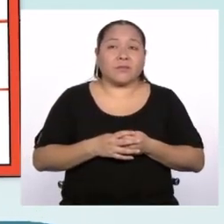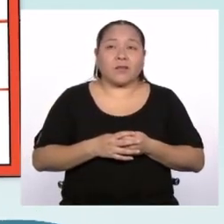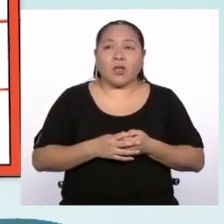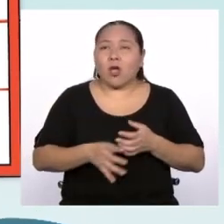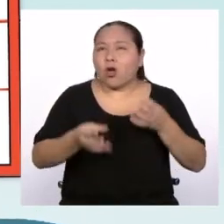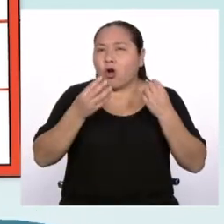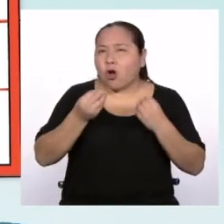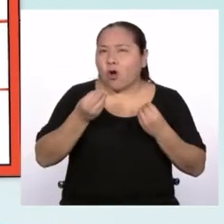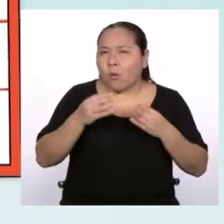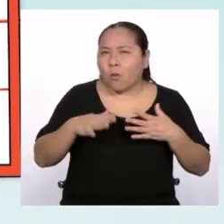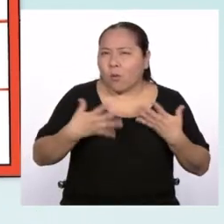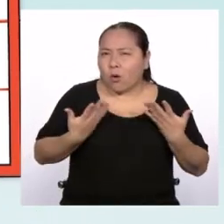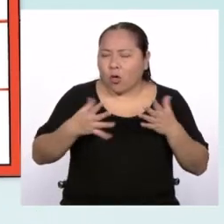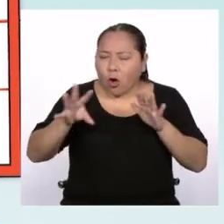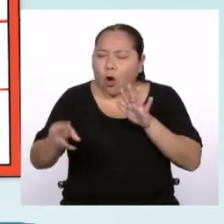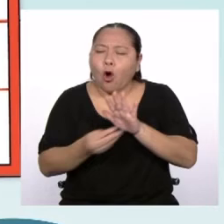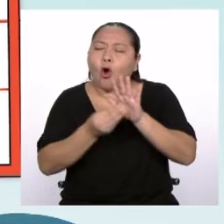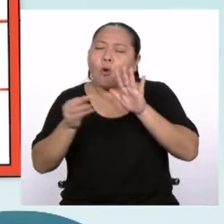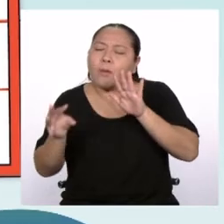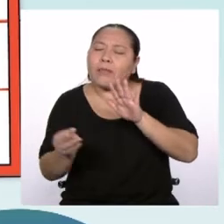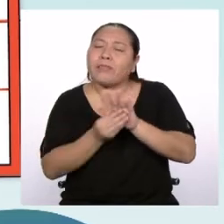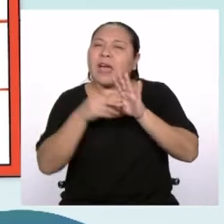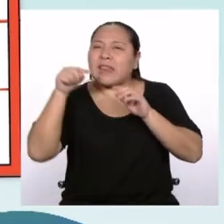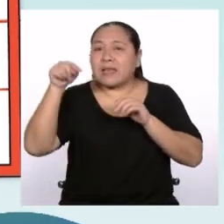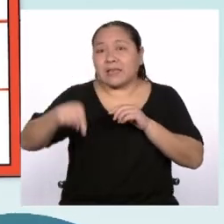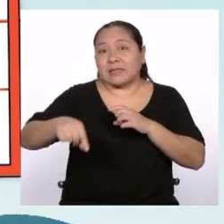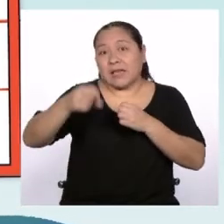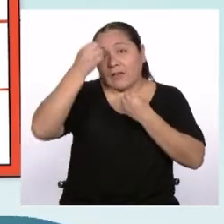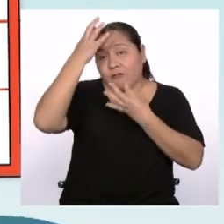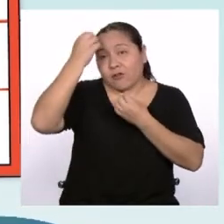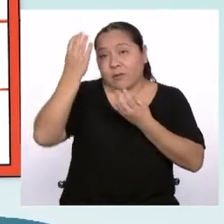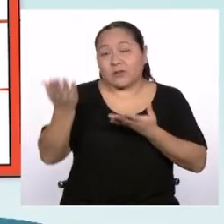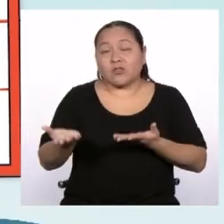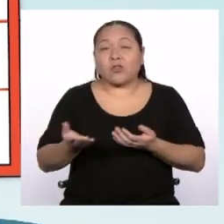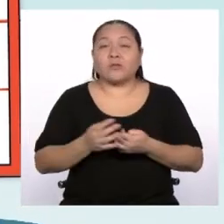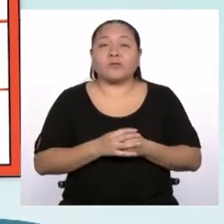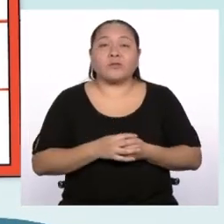¿Cómo puedo complementar esta información?